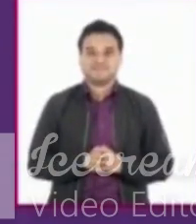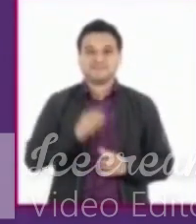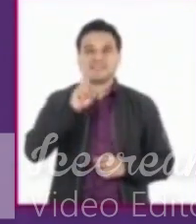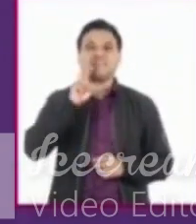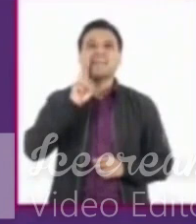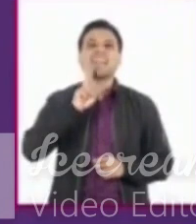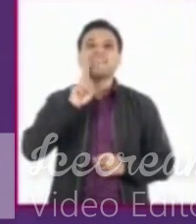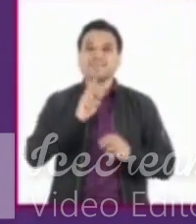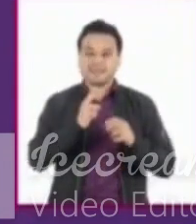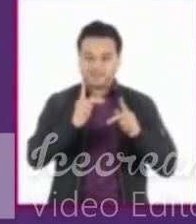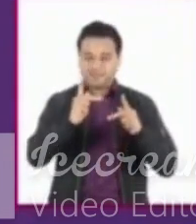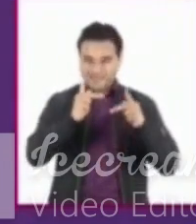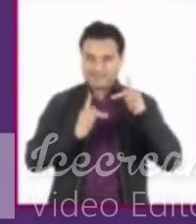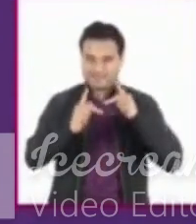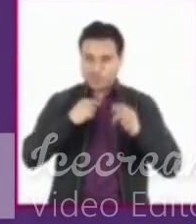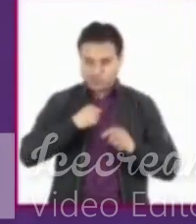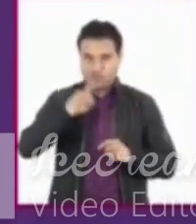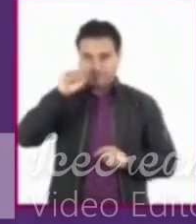Con este.